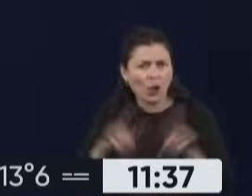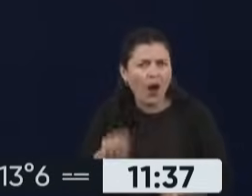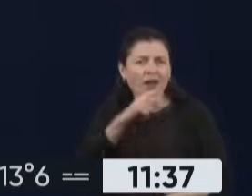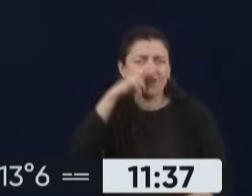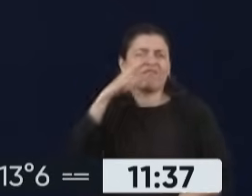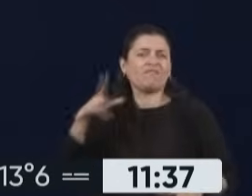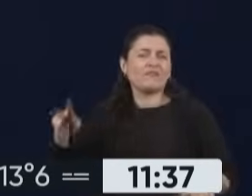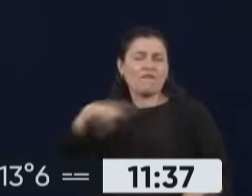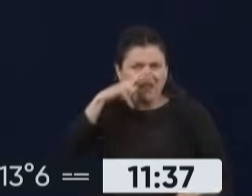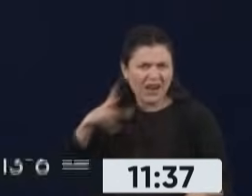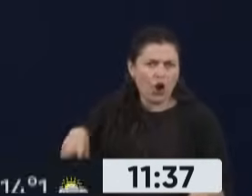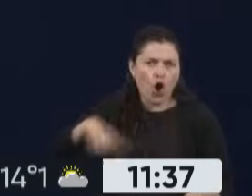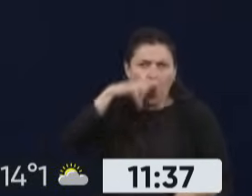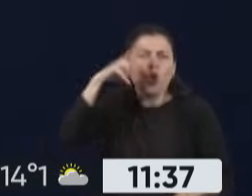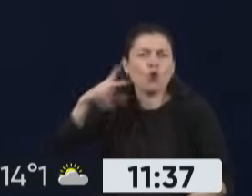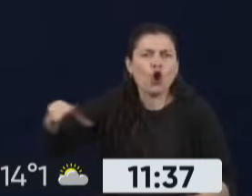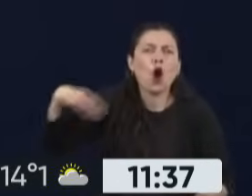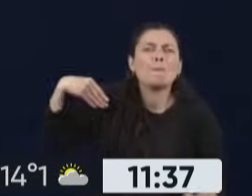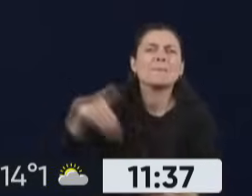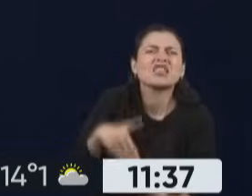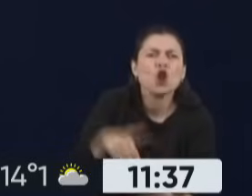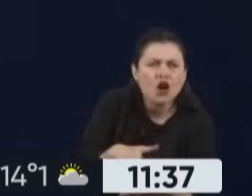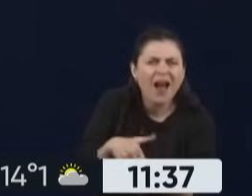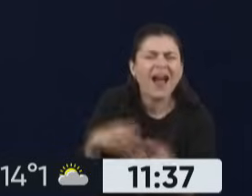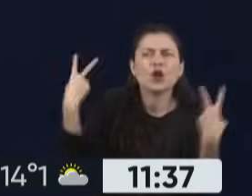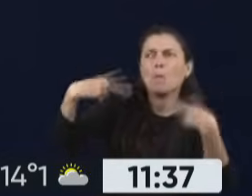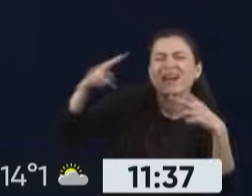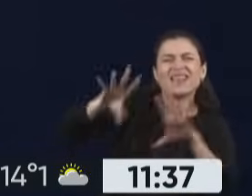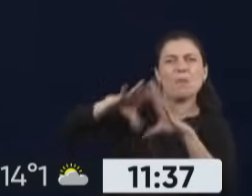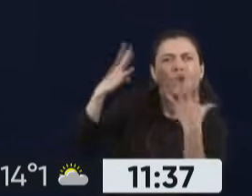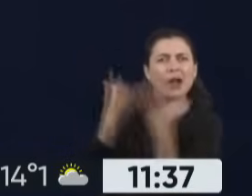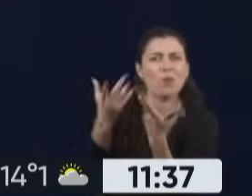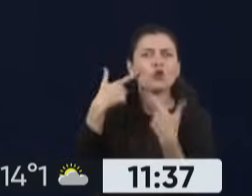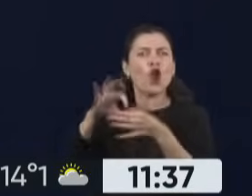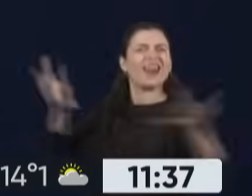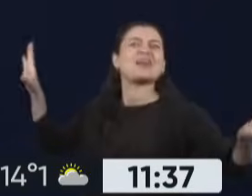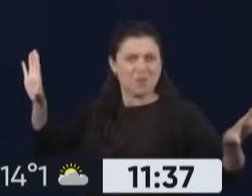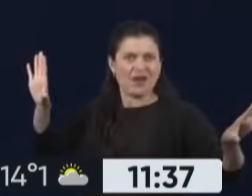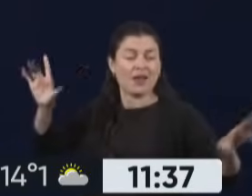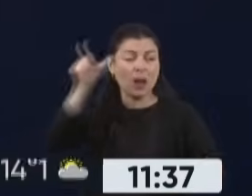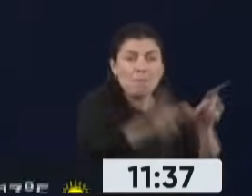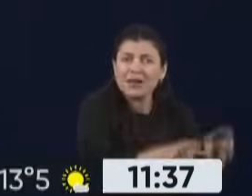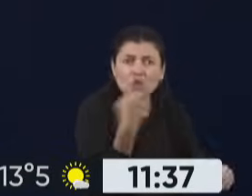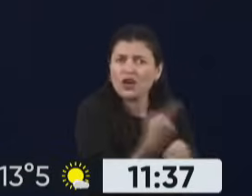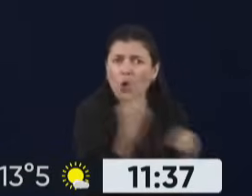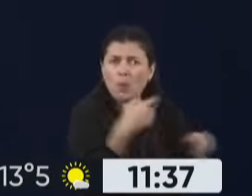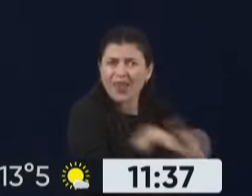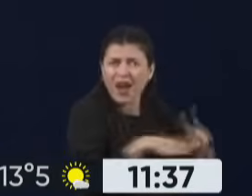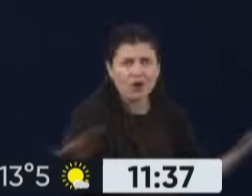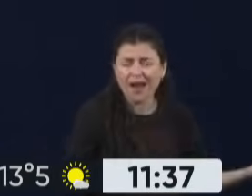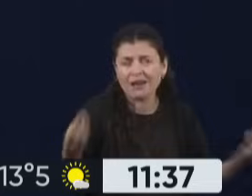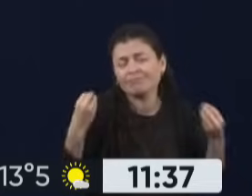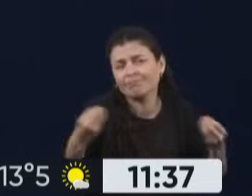tenían, por supuesto, garantizada su impunidad. Así, llegamos a un resultado catastrófico en el